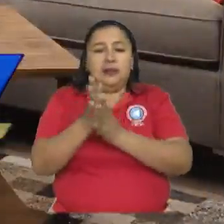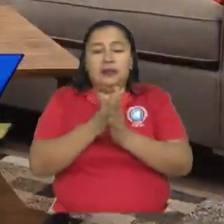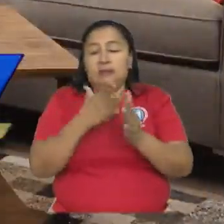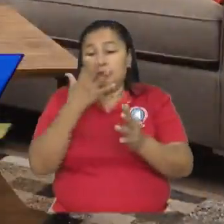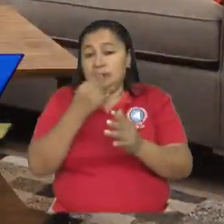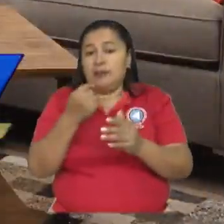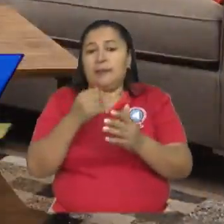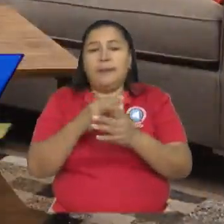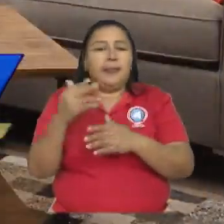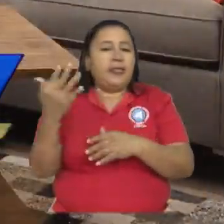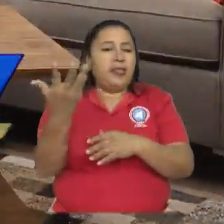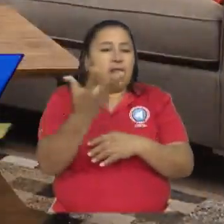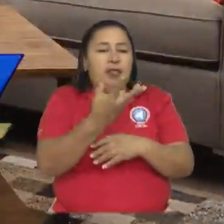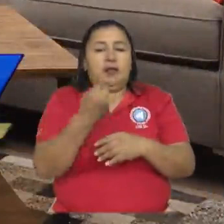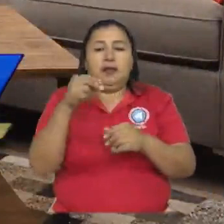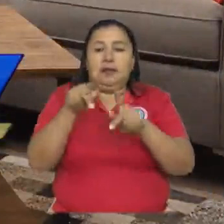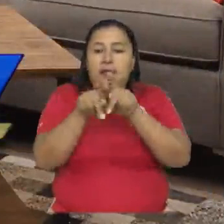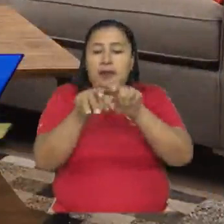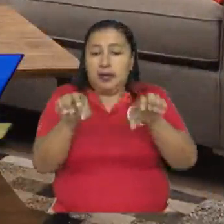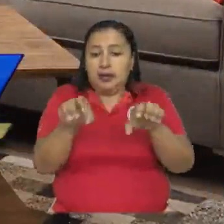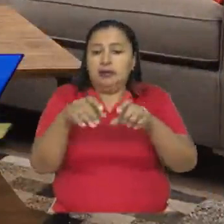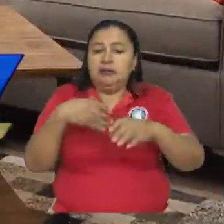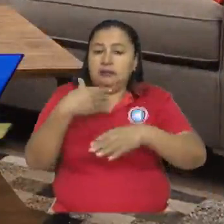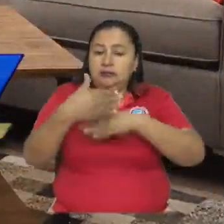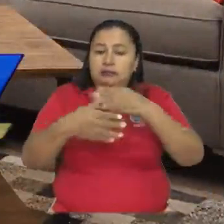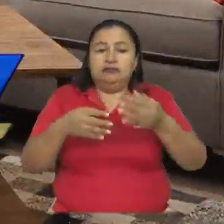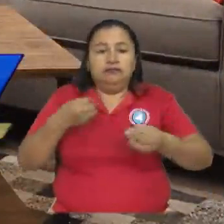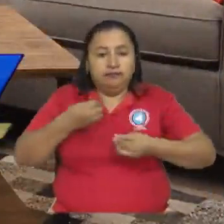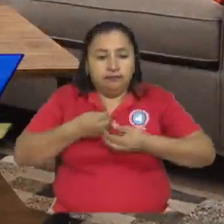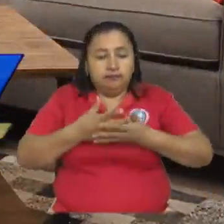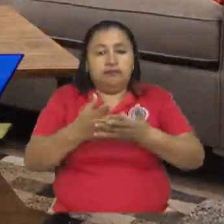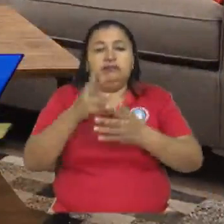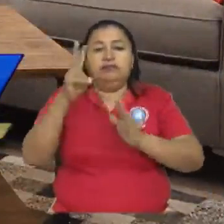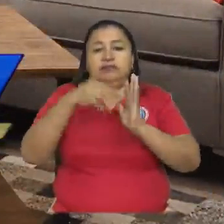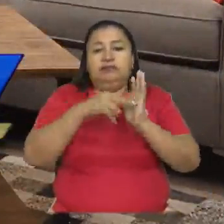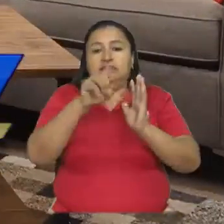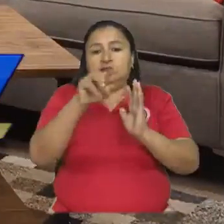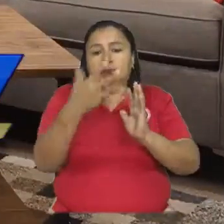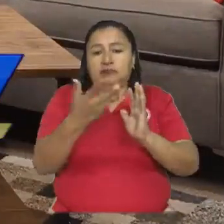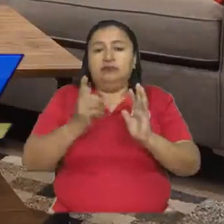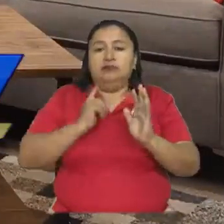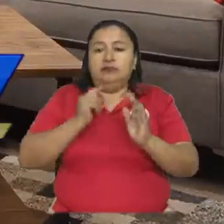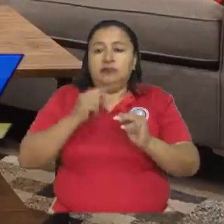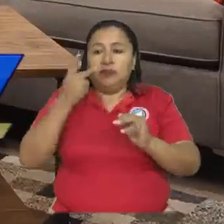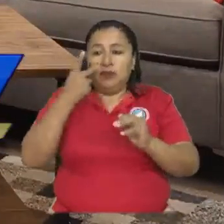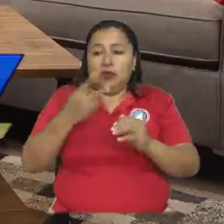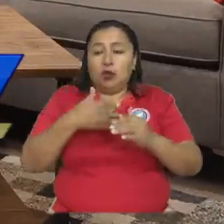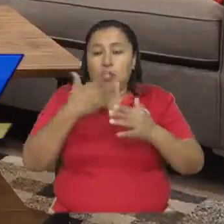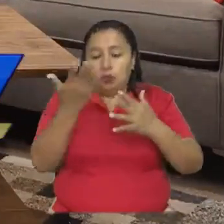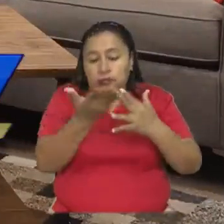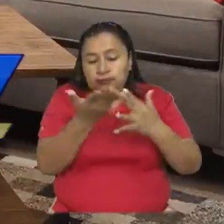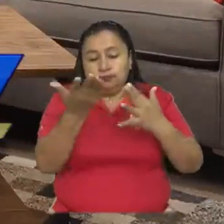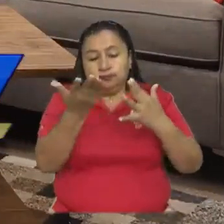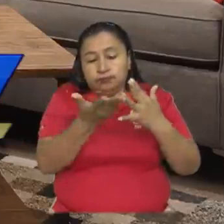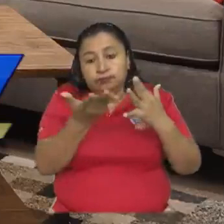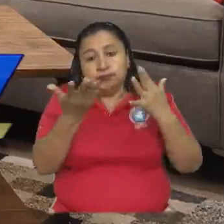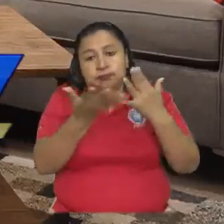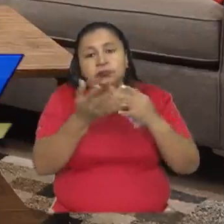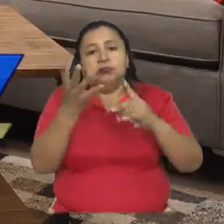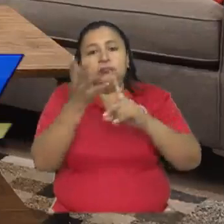que todos estos que son planes que se van proyectando, en el 2019 tuvimos la oportunidad de ir viendo cómo se iban concretando uno a